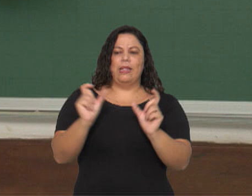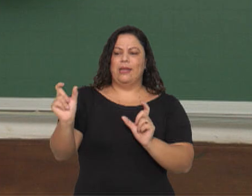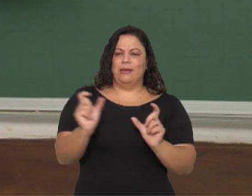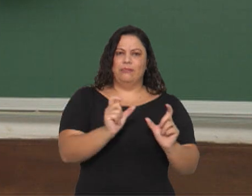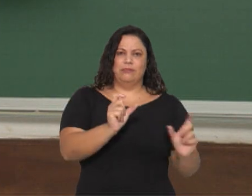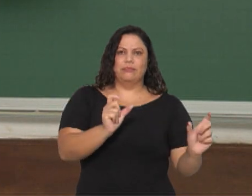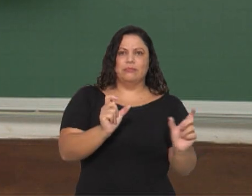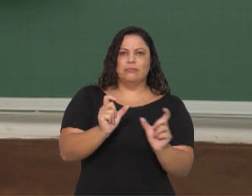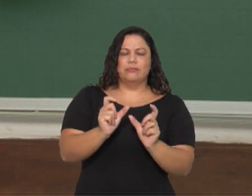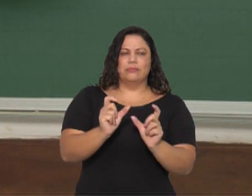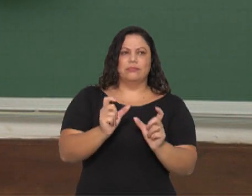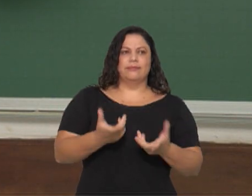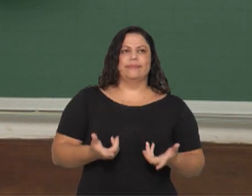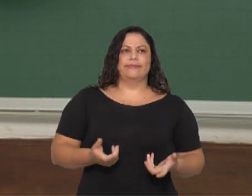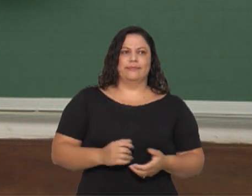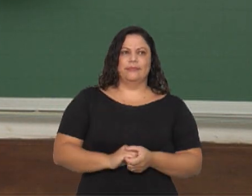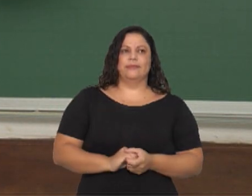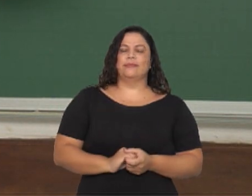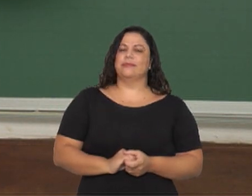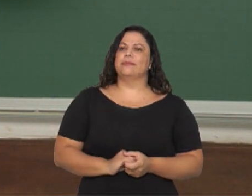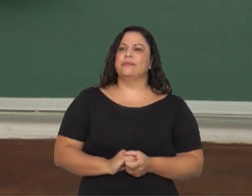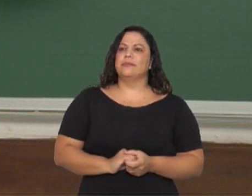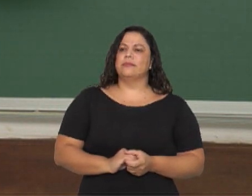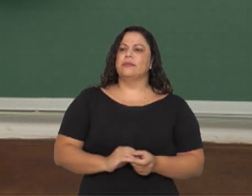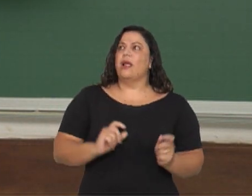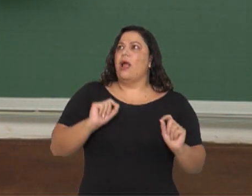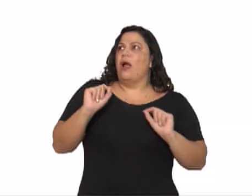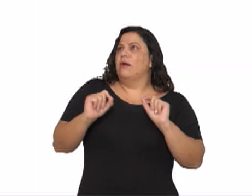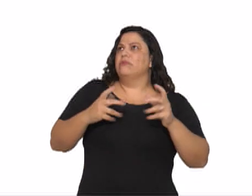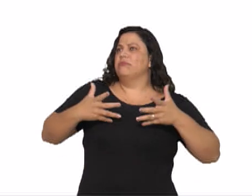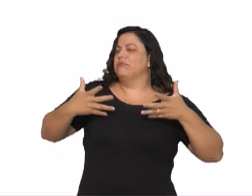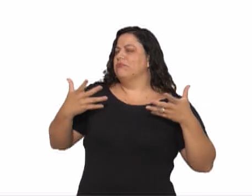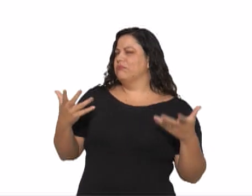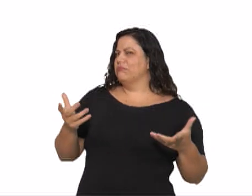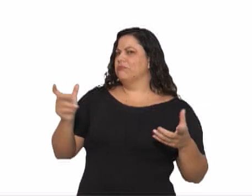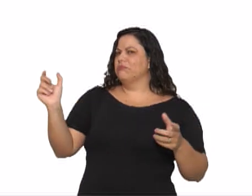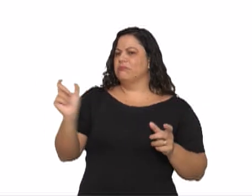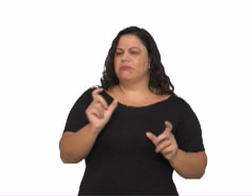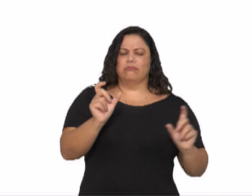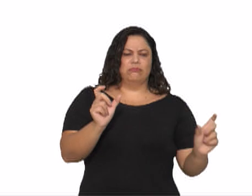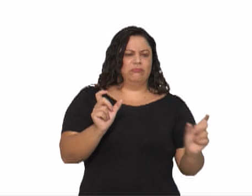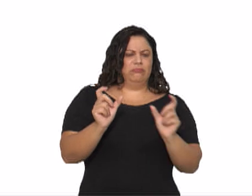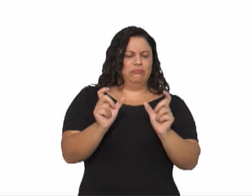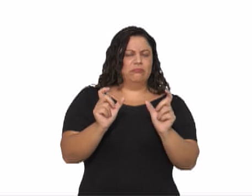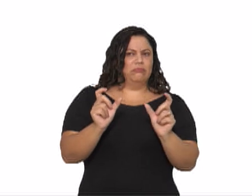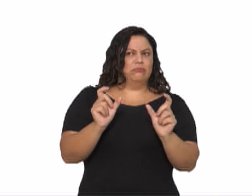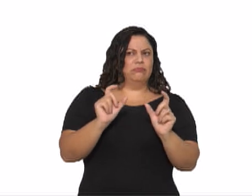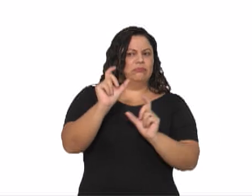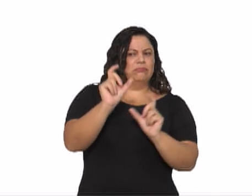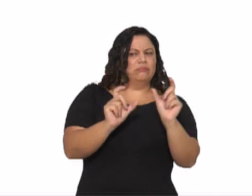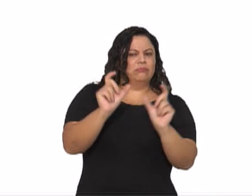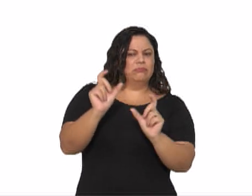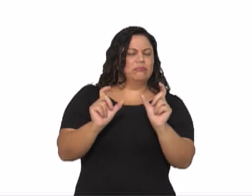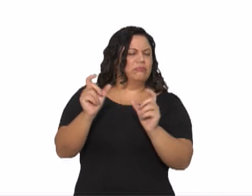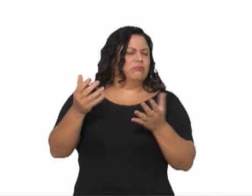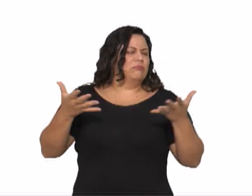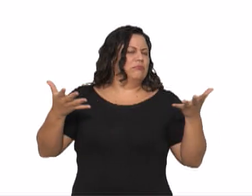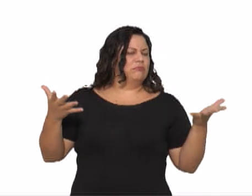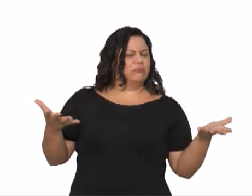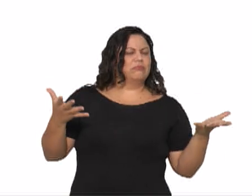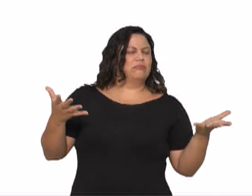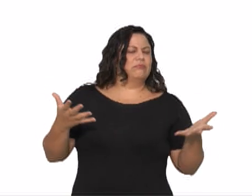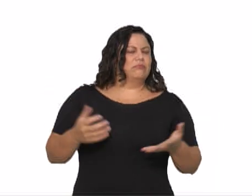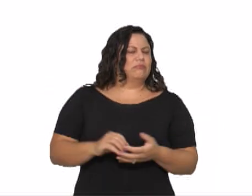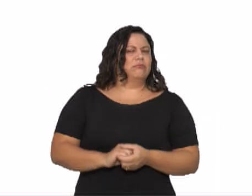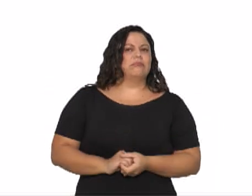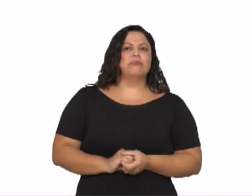palavras. Disposição de las palavras, como as palavras estão dispuestas, como estão organizadas, a la derecha, a la